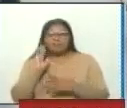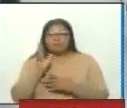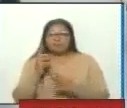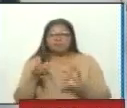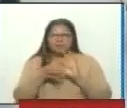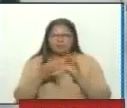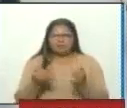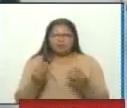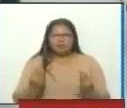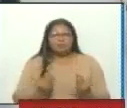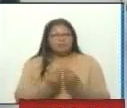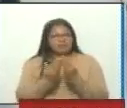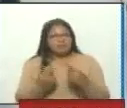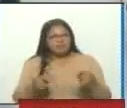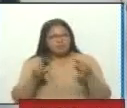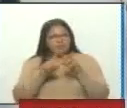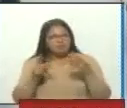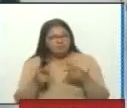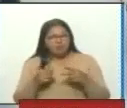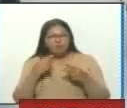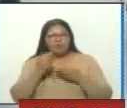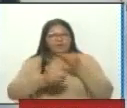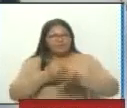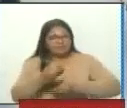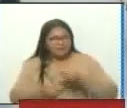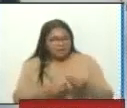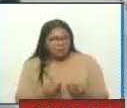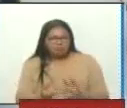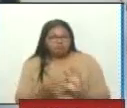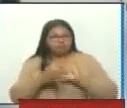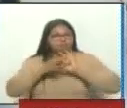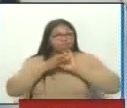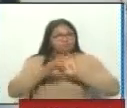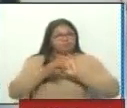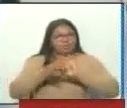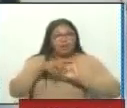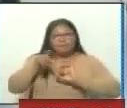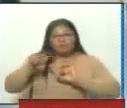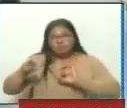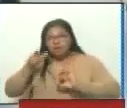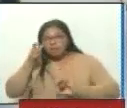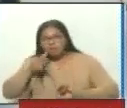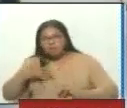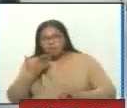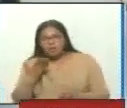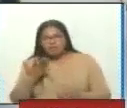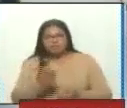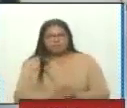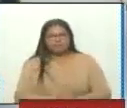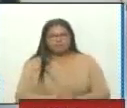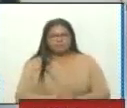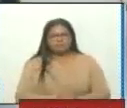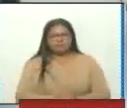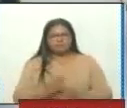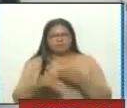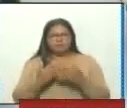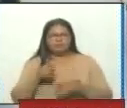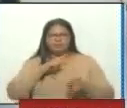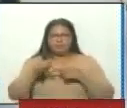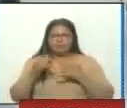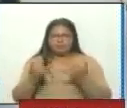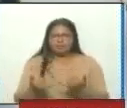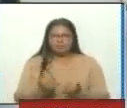sino acompañar el discurso con la acción. Así es. Para que las personas, la población sobre todo, que está demandando, este es